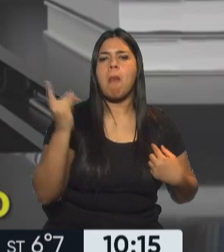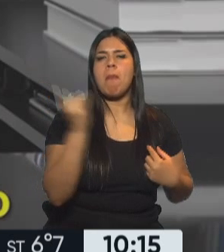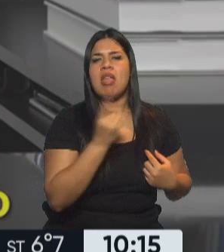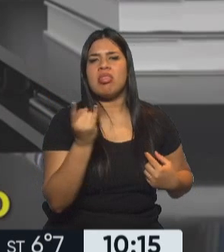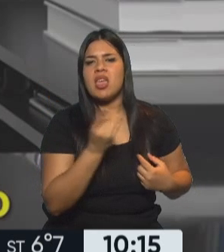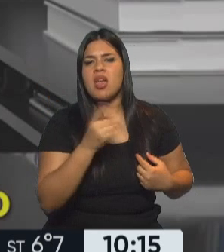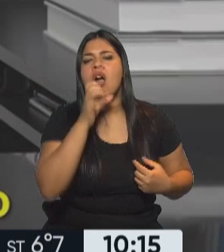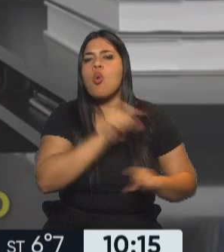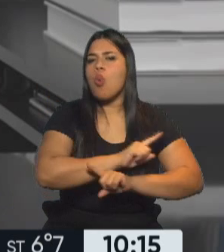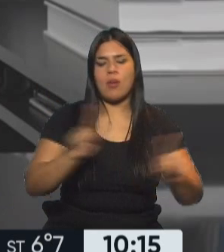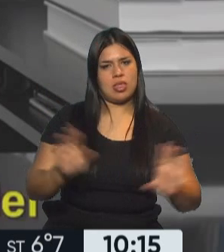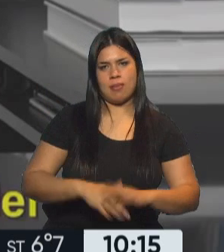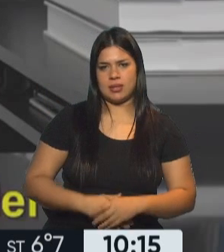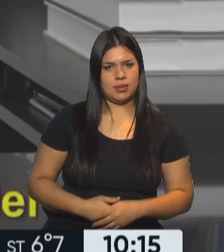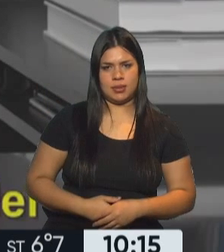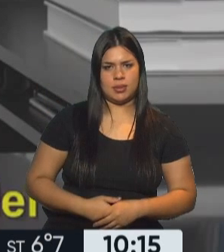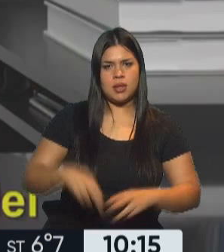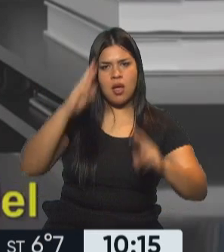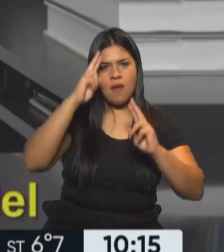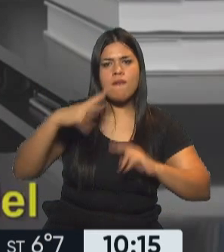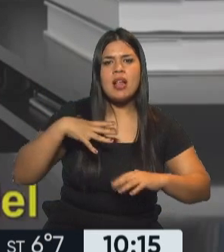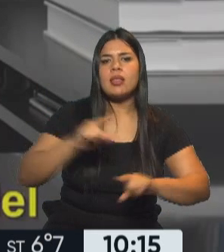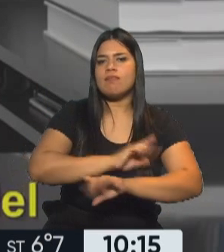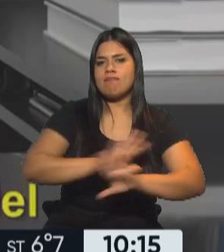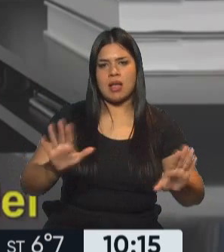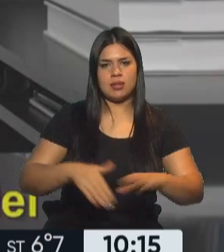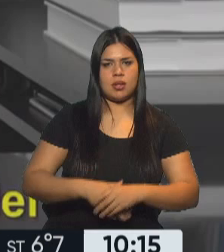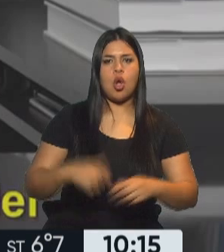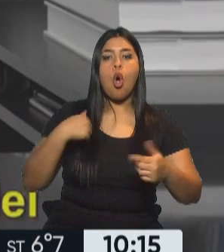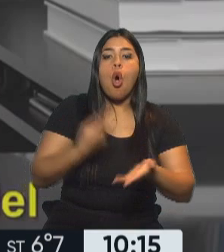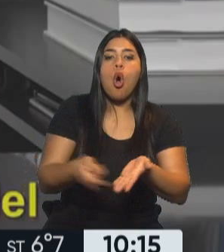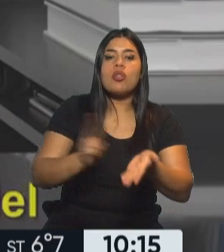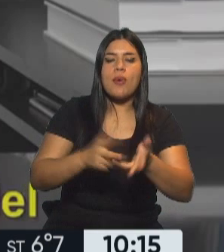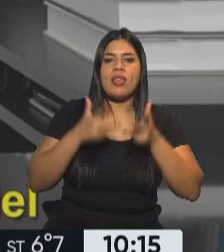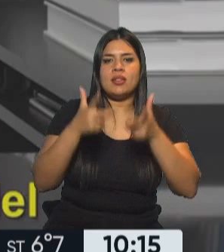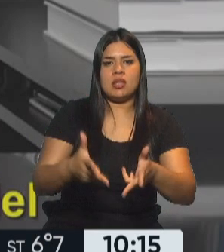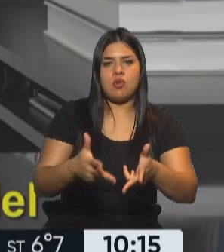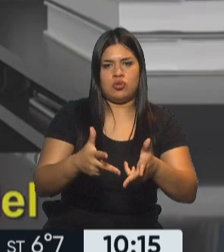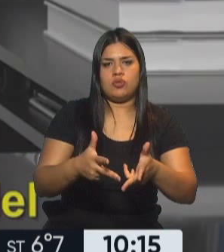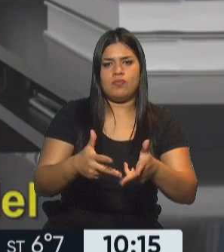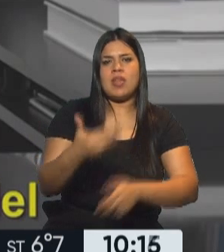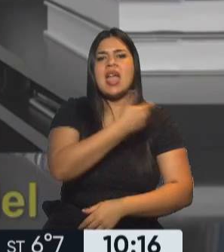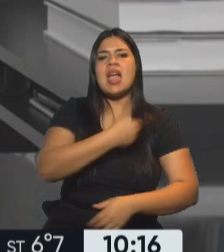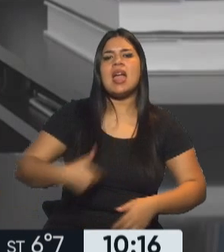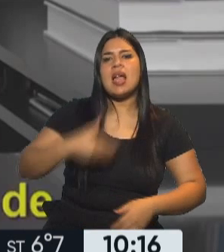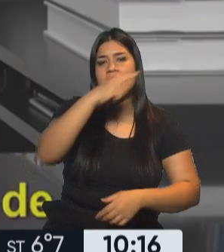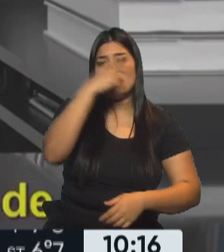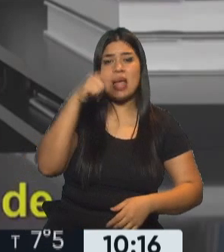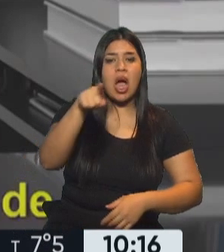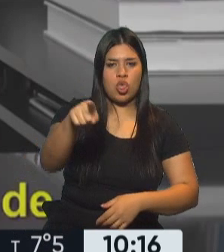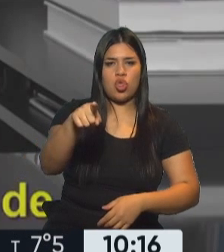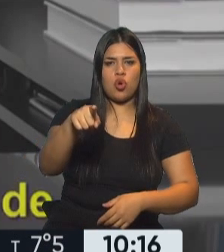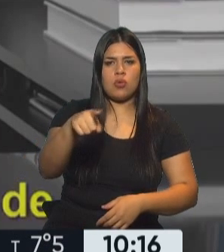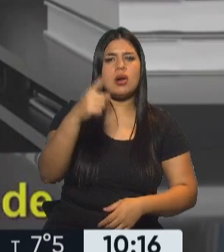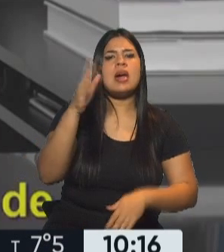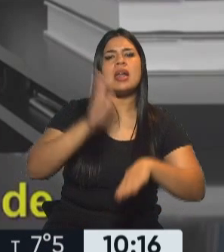ni faltas de respeto, decimos una vez más que son los poderes del Estado y no las víctimas los